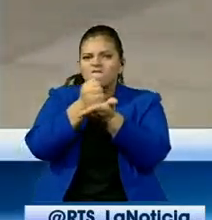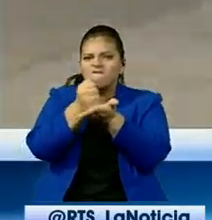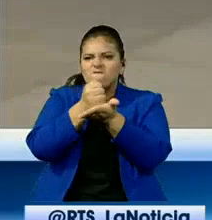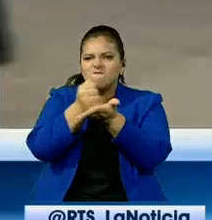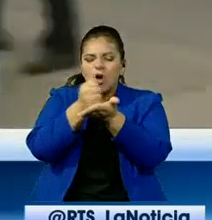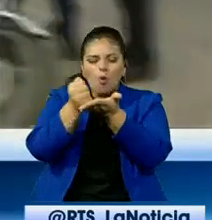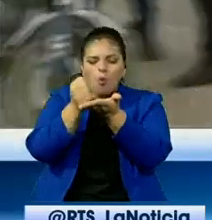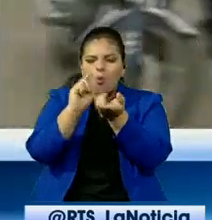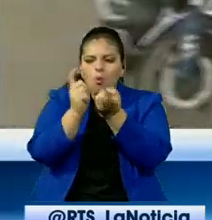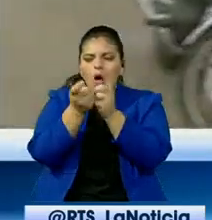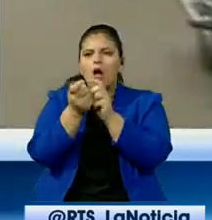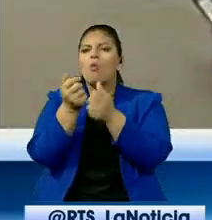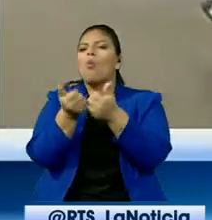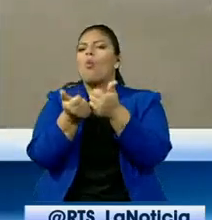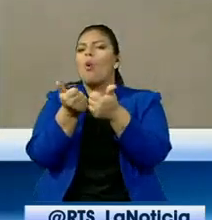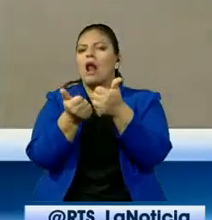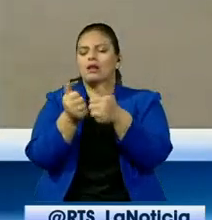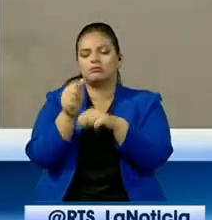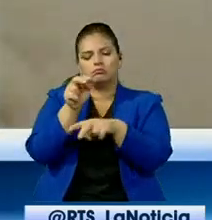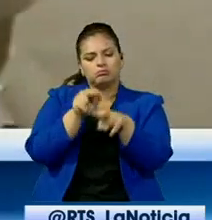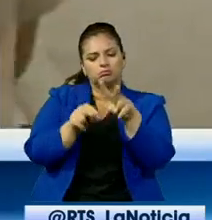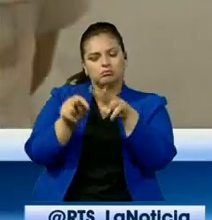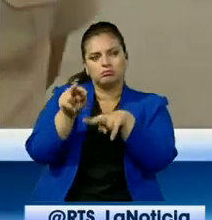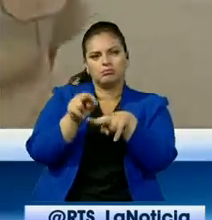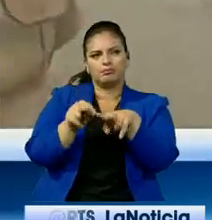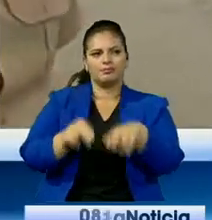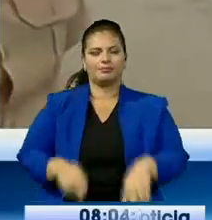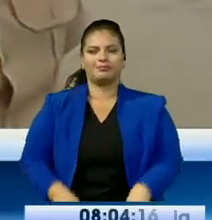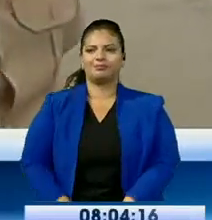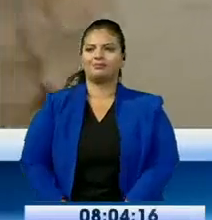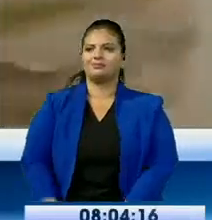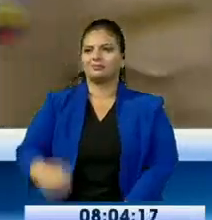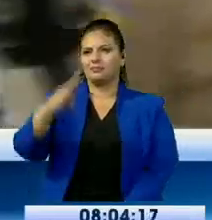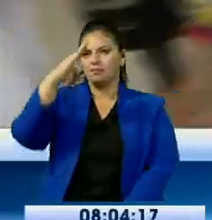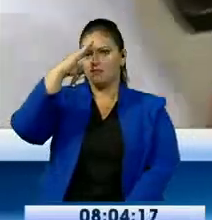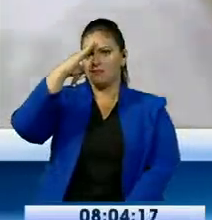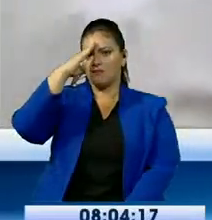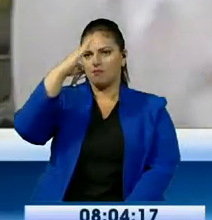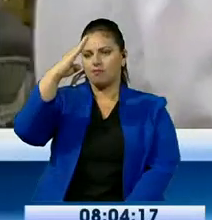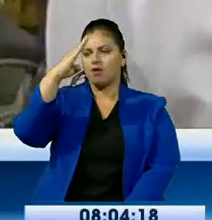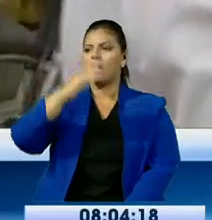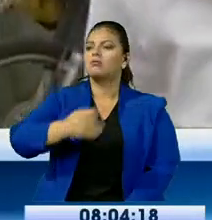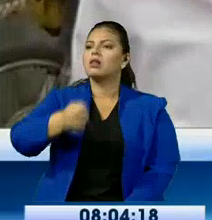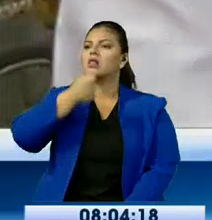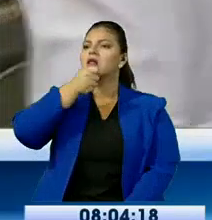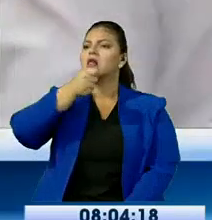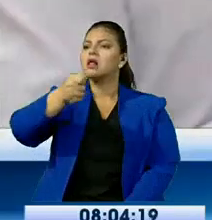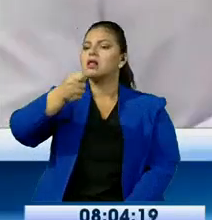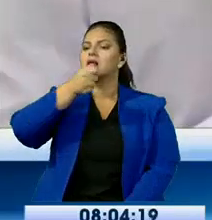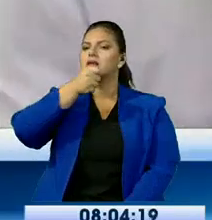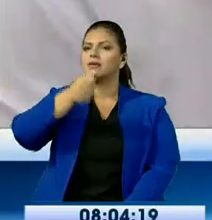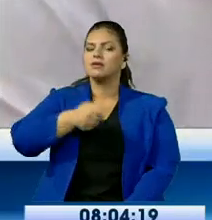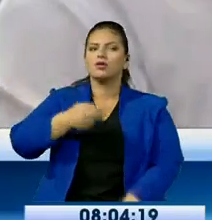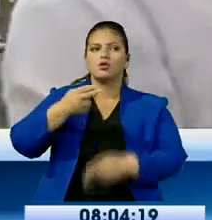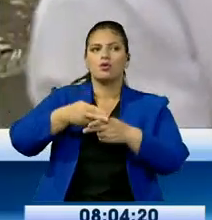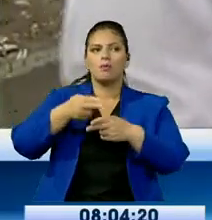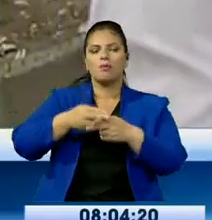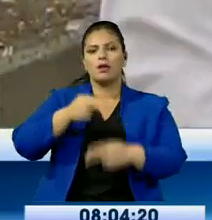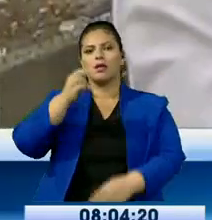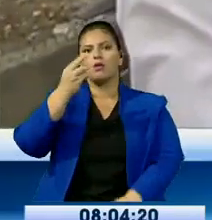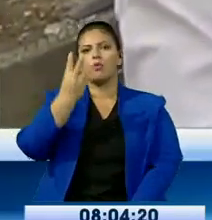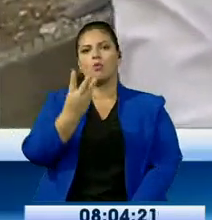esté legal. Vamos rápidamente al diálogo con los agentes de la Policía Nacional. Estamos con el mayor Wilson Reyes, quien